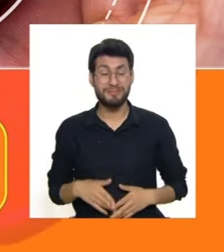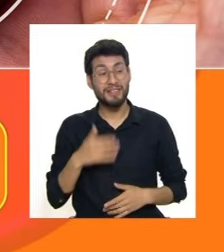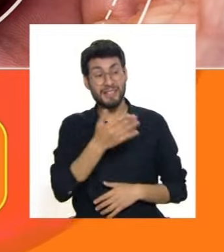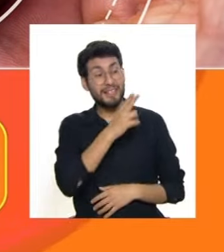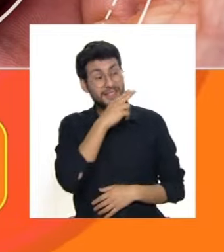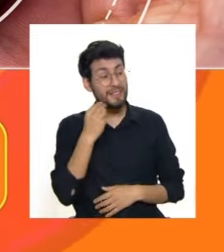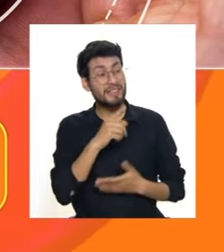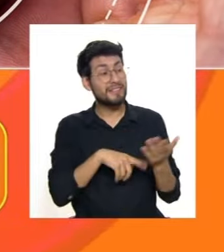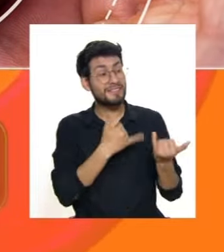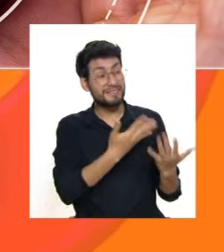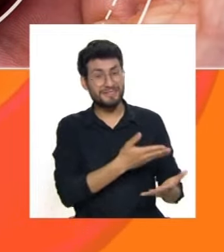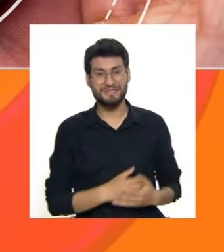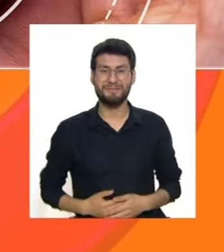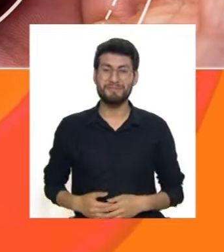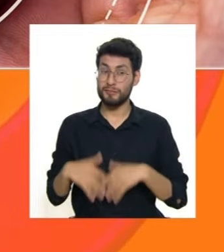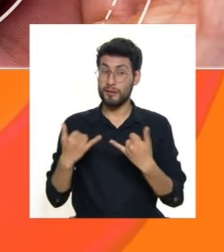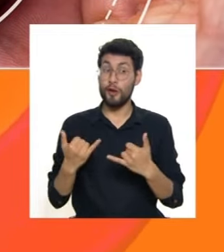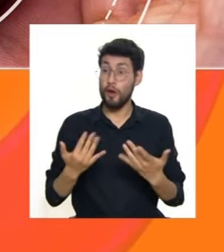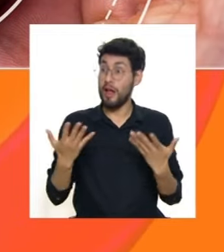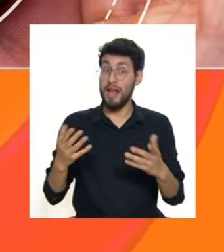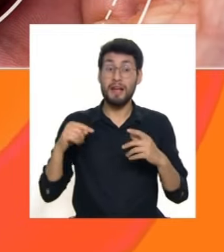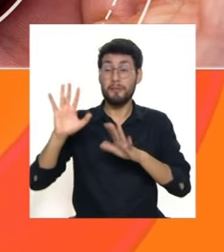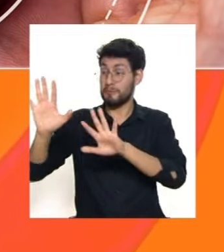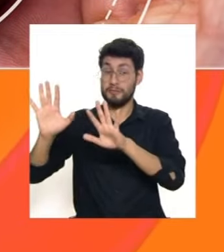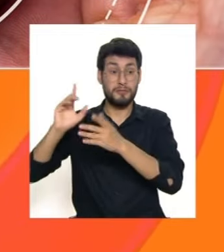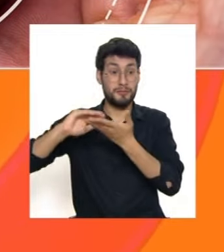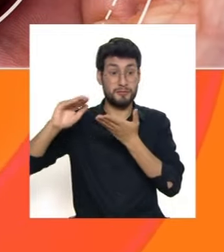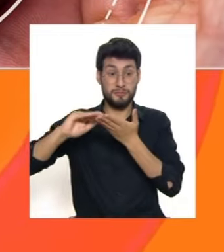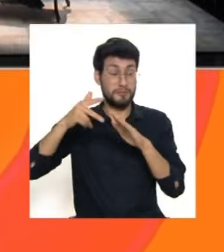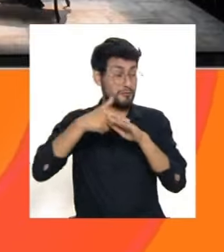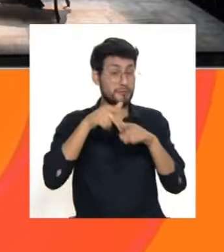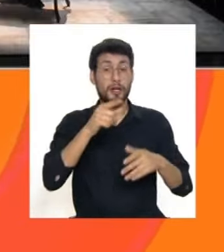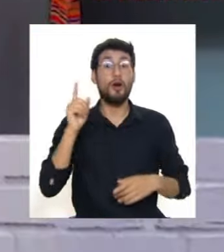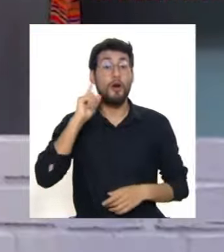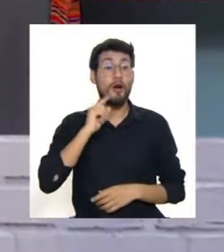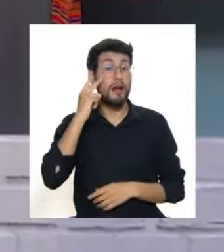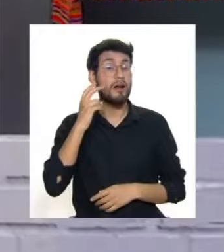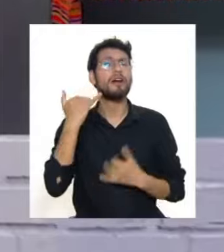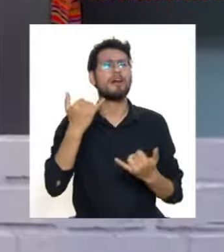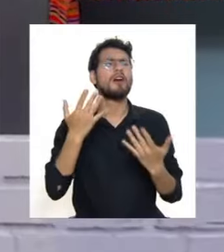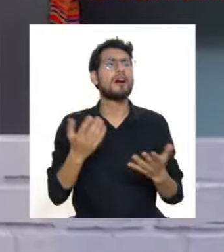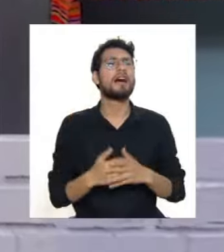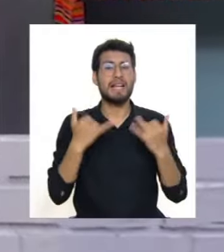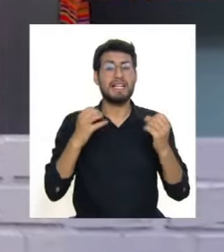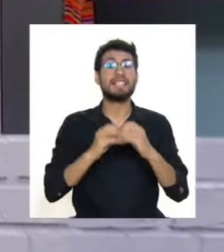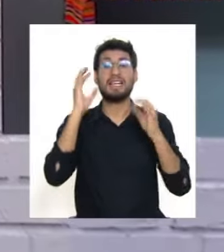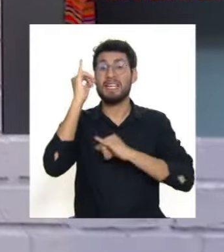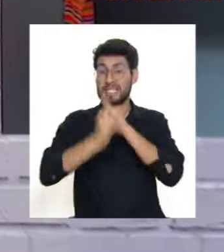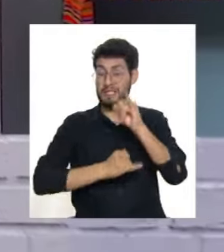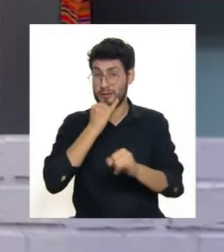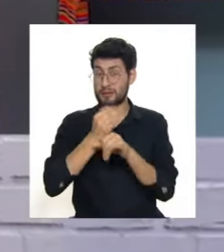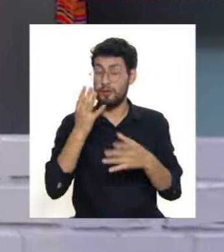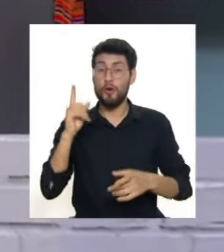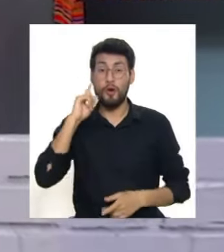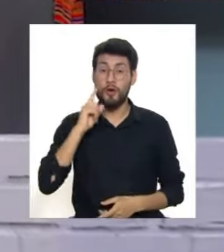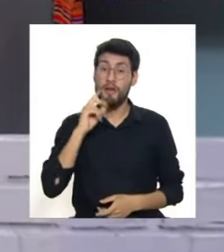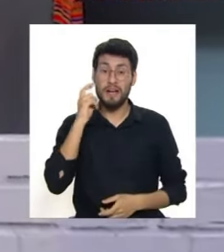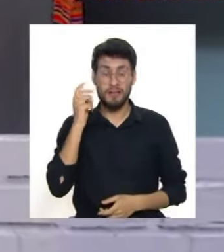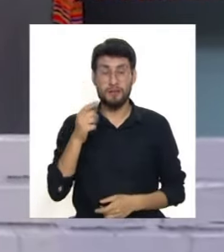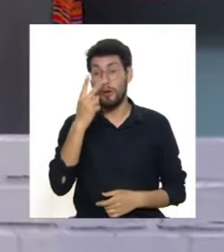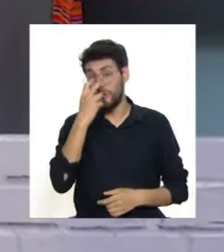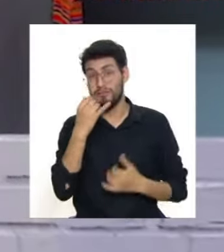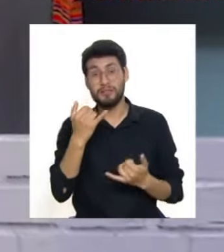¿a qué tienes el día de hoy? Que además hoy día es el día... Perdón, Nico, hablando de la sordoceguera, hoy día es el día internacional también de la